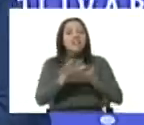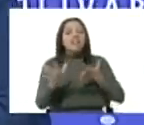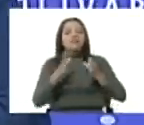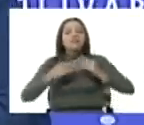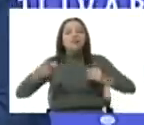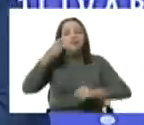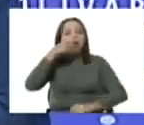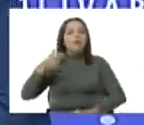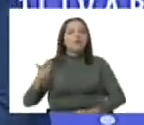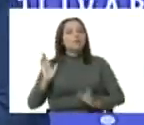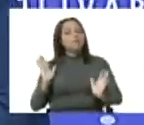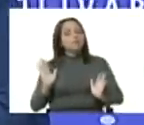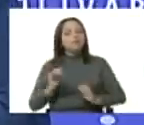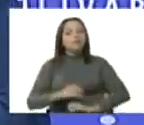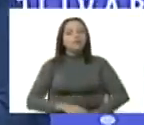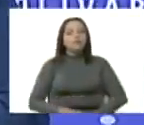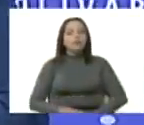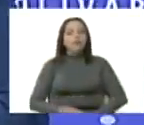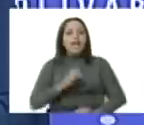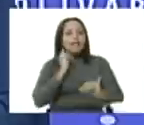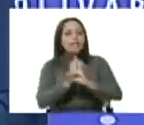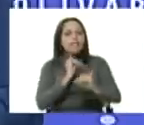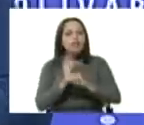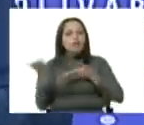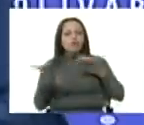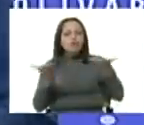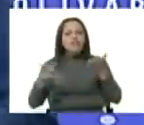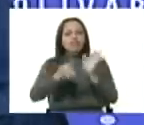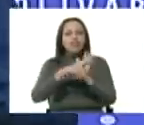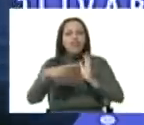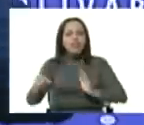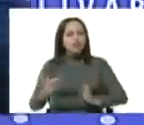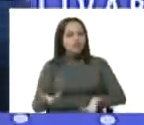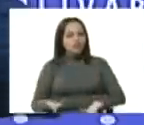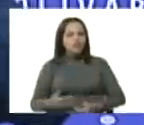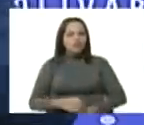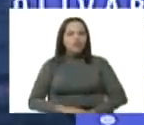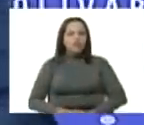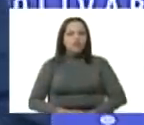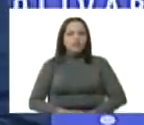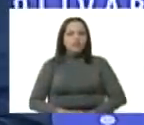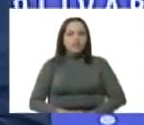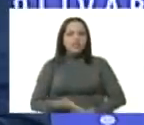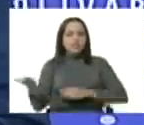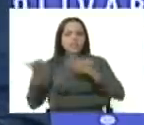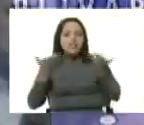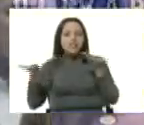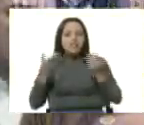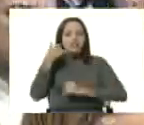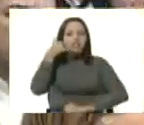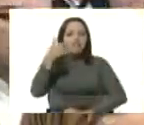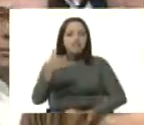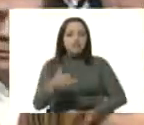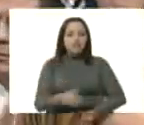pueblo. El internet como servicio y derecho, el servicio telefónico.